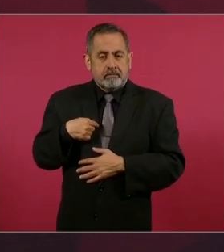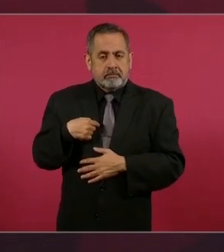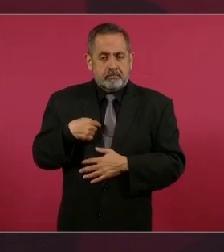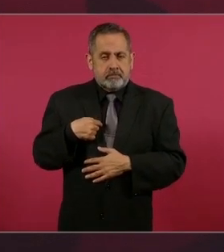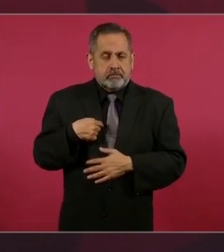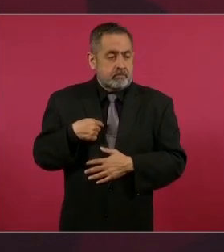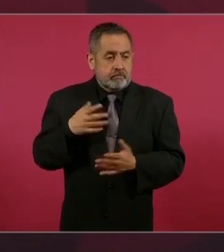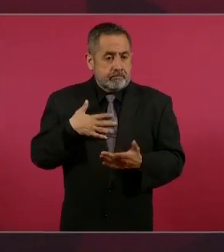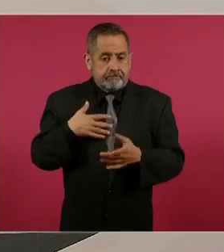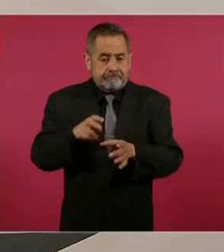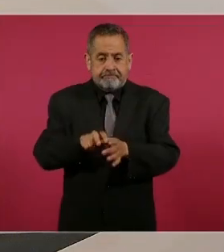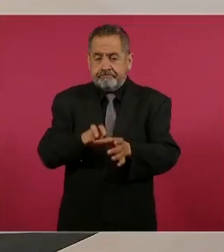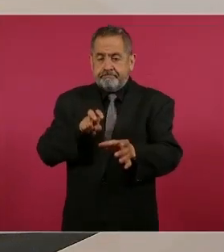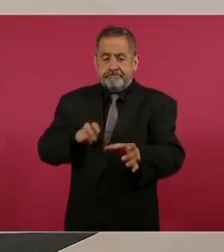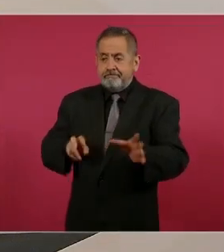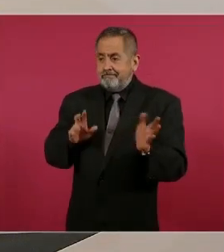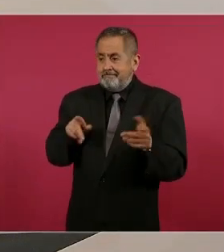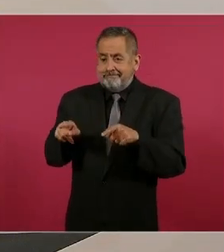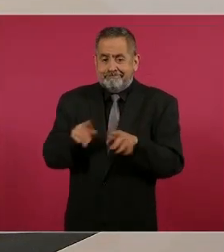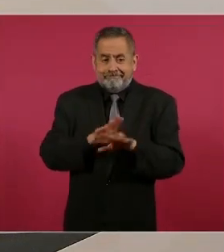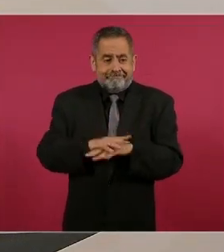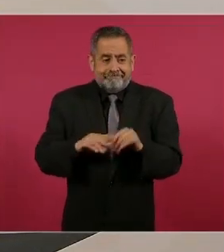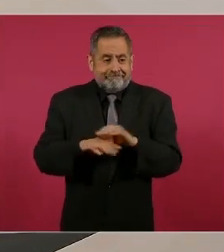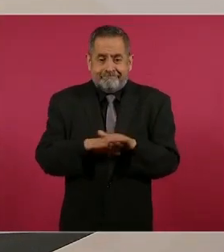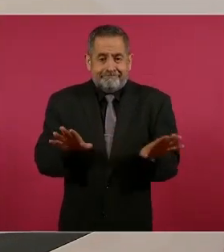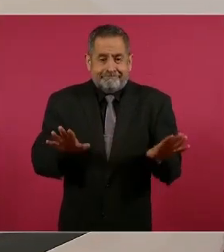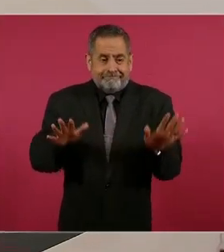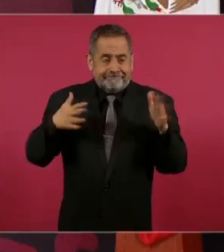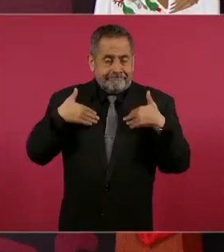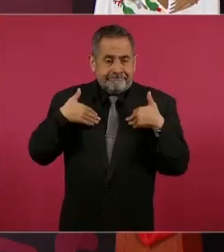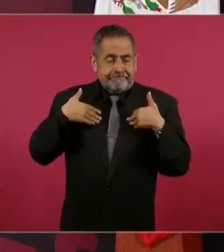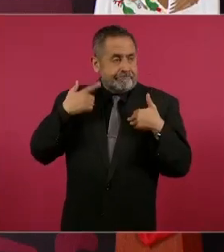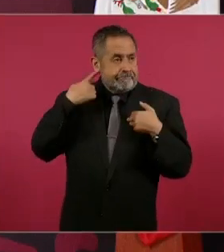estoy ajeno a todo eso, que yo me enteré